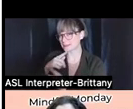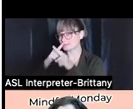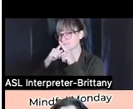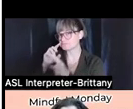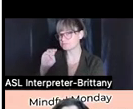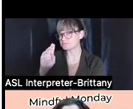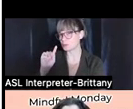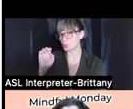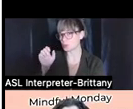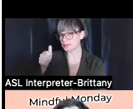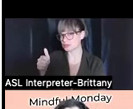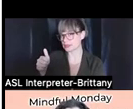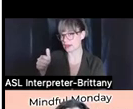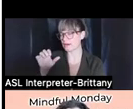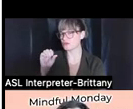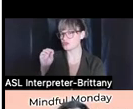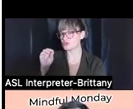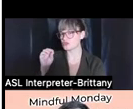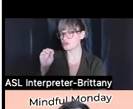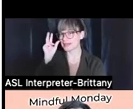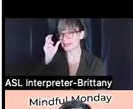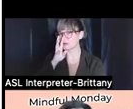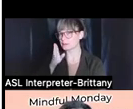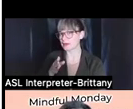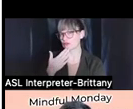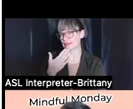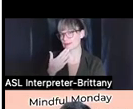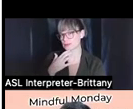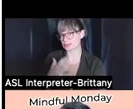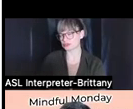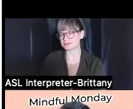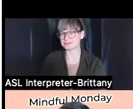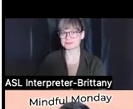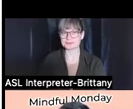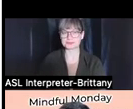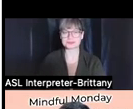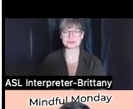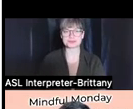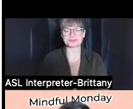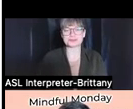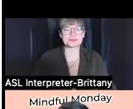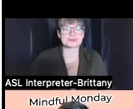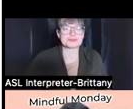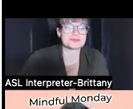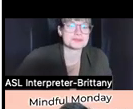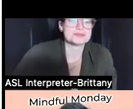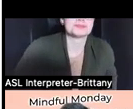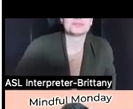por favor, apaguen su micrófono para escuchar a los oradores. Muchísimas gracias.